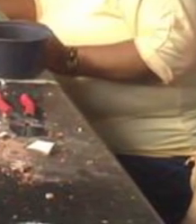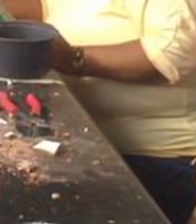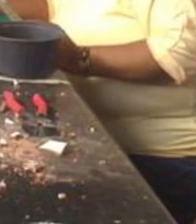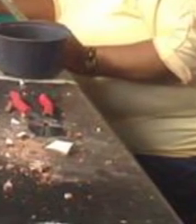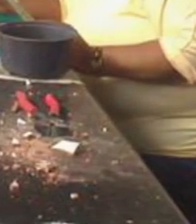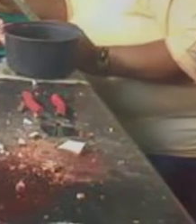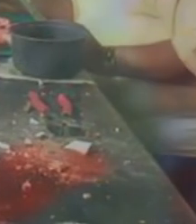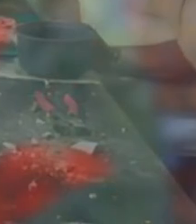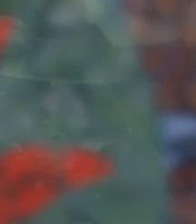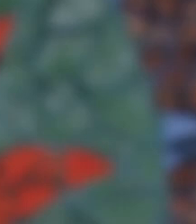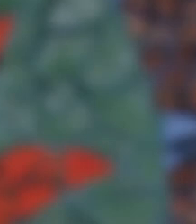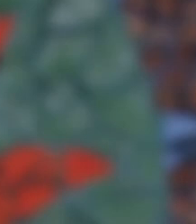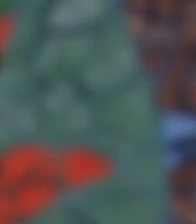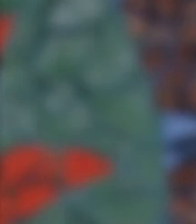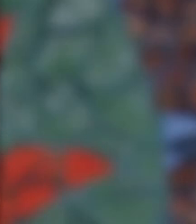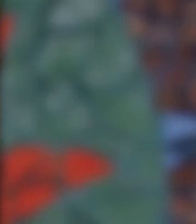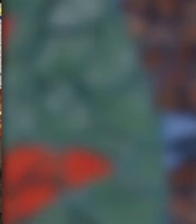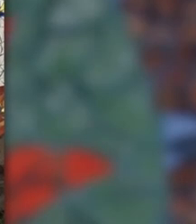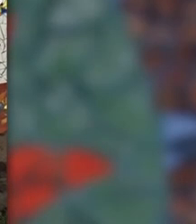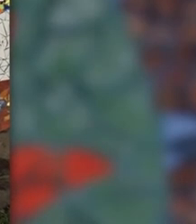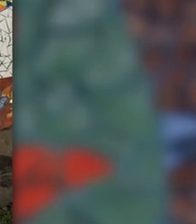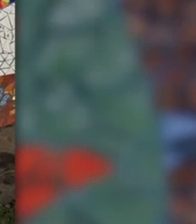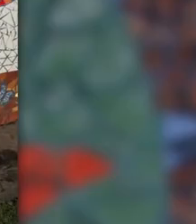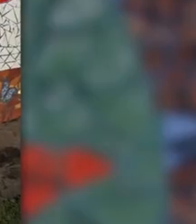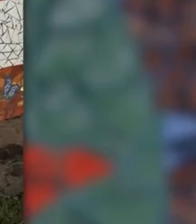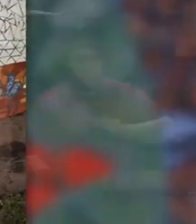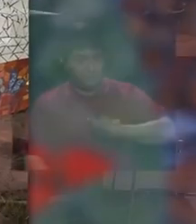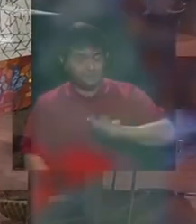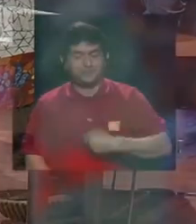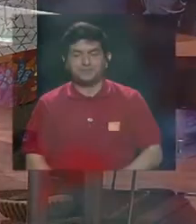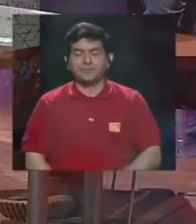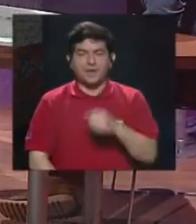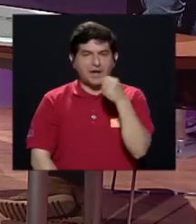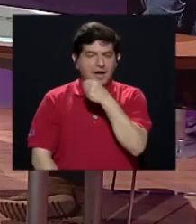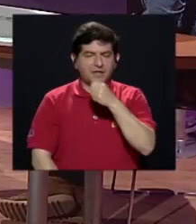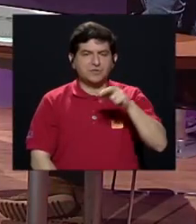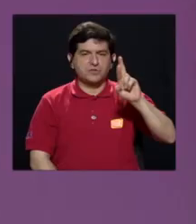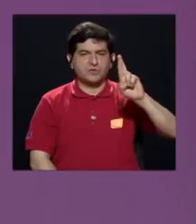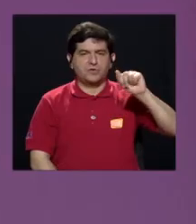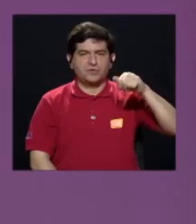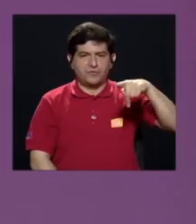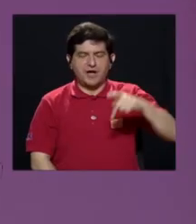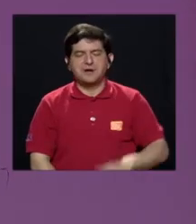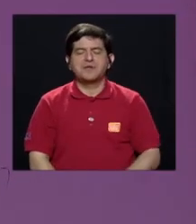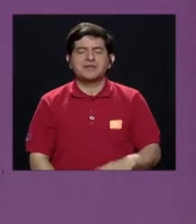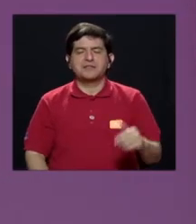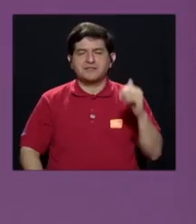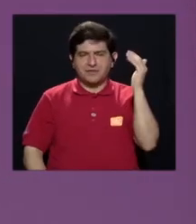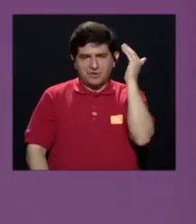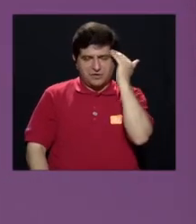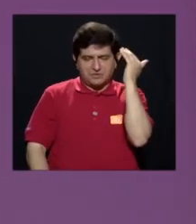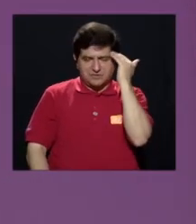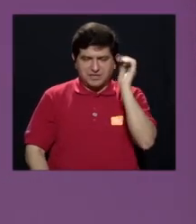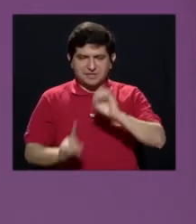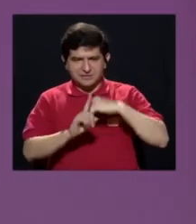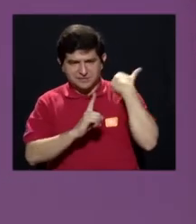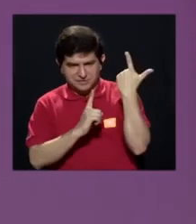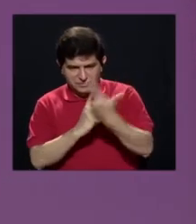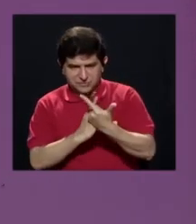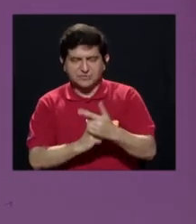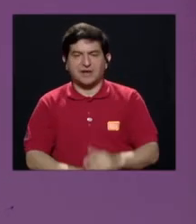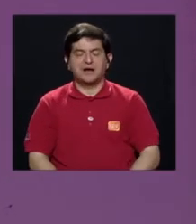para mujeres y para el público en general. Yo canto rap con conciencia social, sobre todo mis